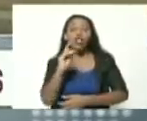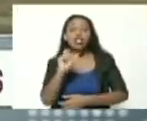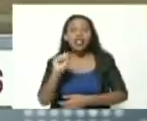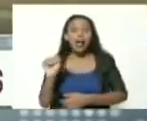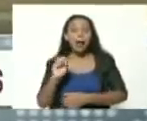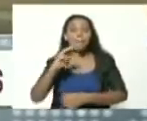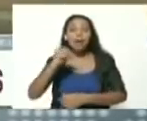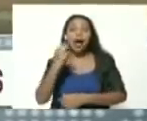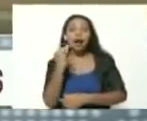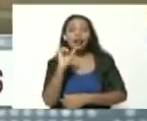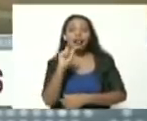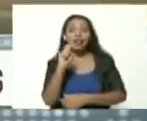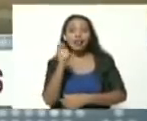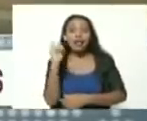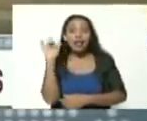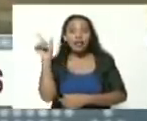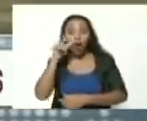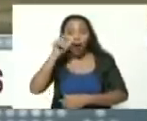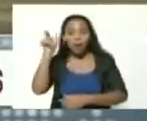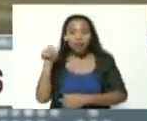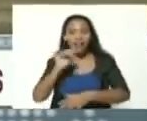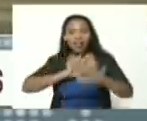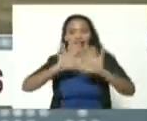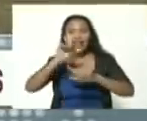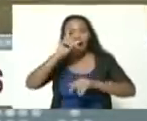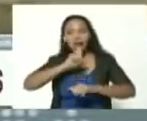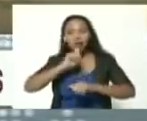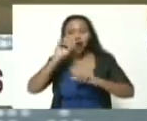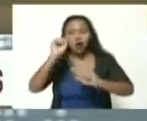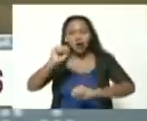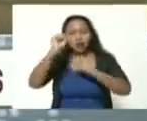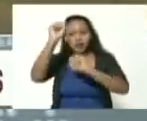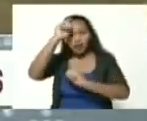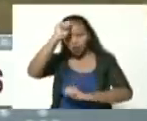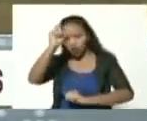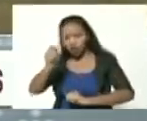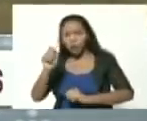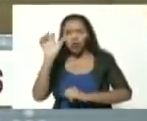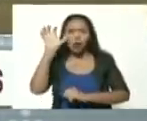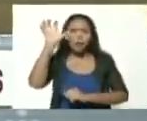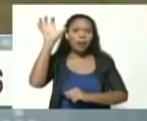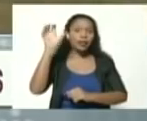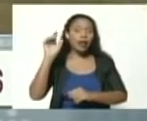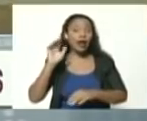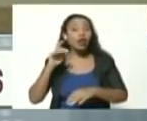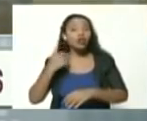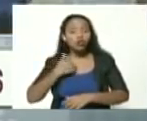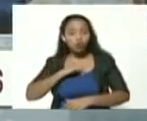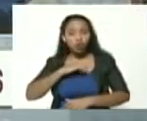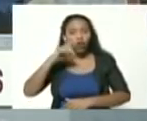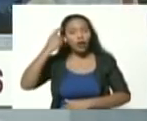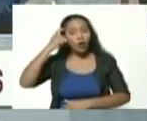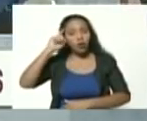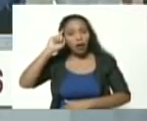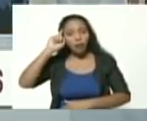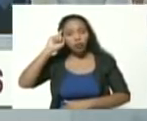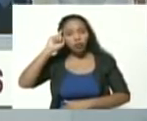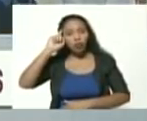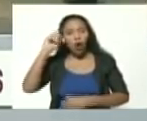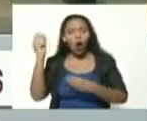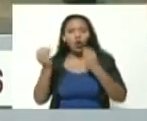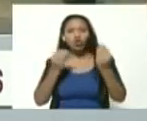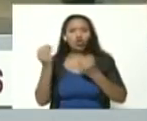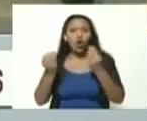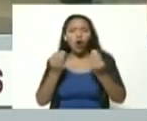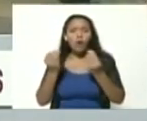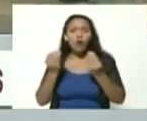La escribió apenas con 15 años como un tributo a la patria. Pero todos recordamos cuando Martí llegó